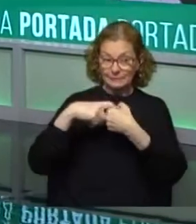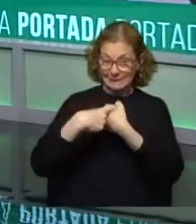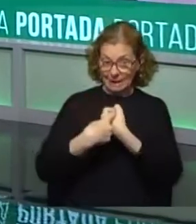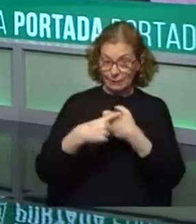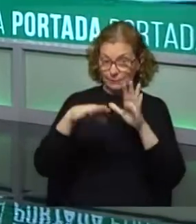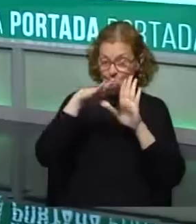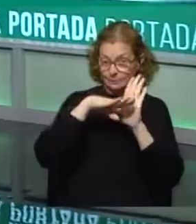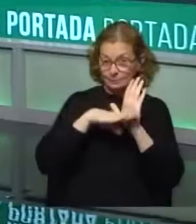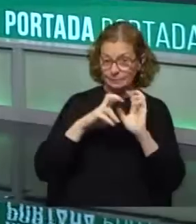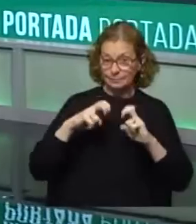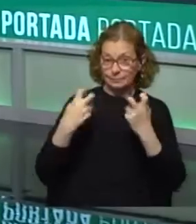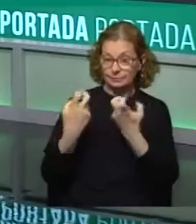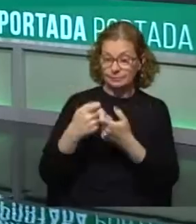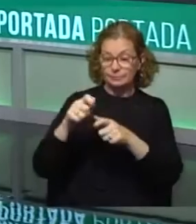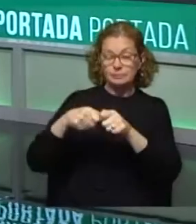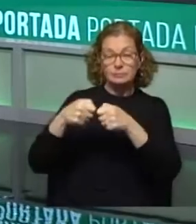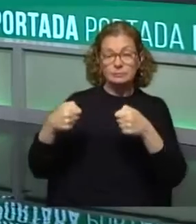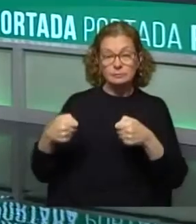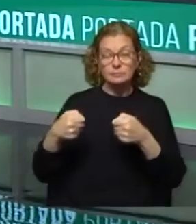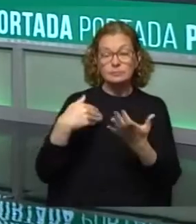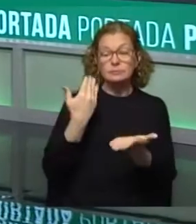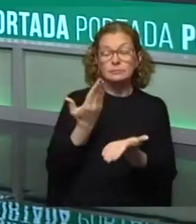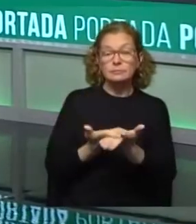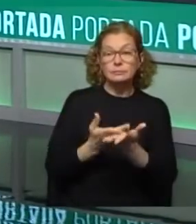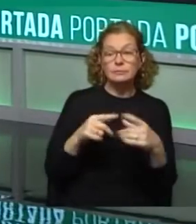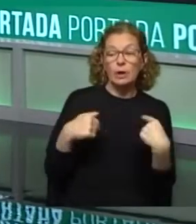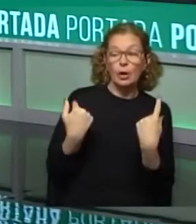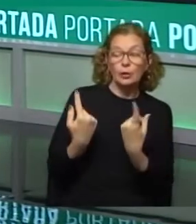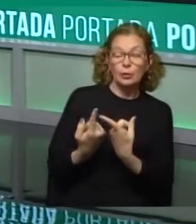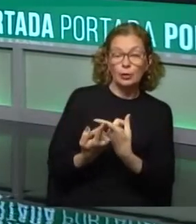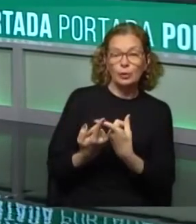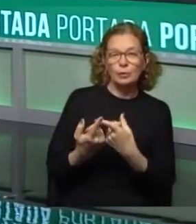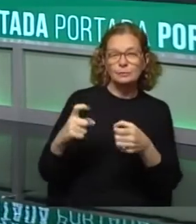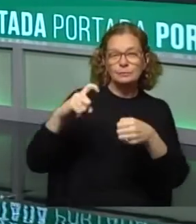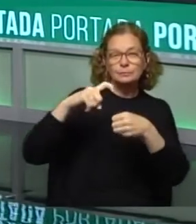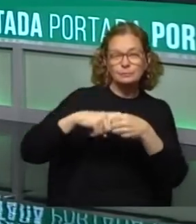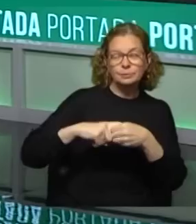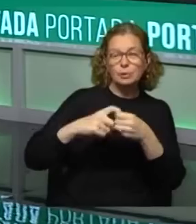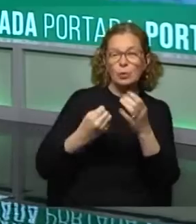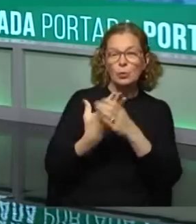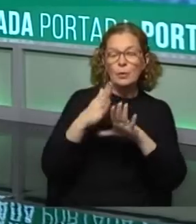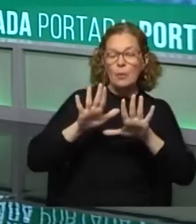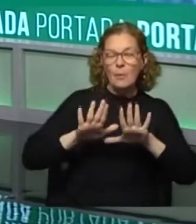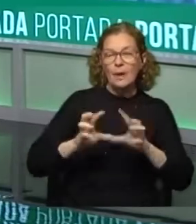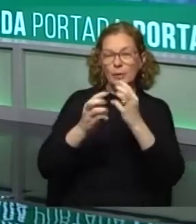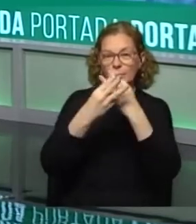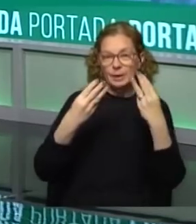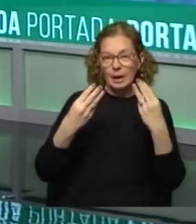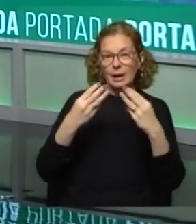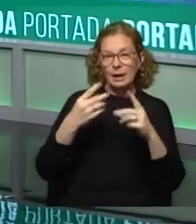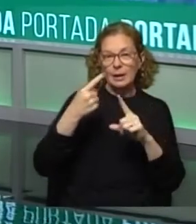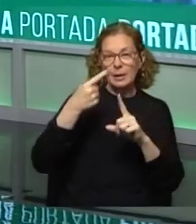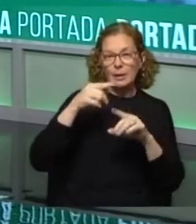sindical la mesa representativa del Pitch cnt propuso a todas las filiales realizar un nuevo paro general en noviembre